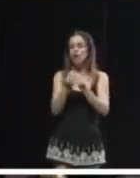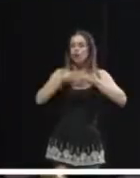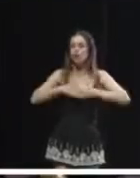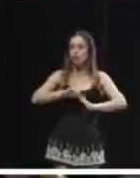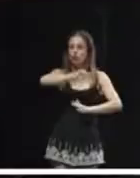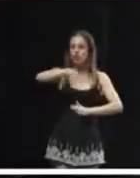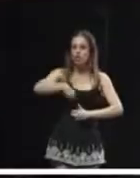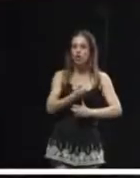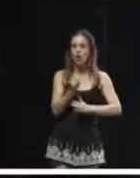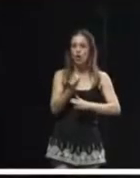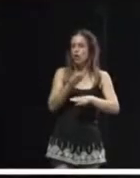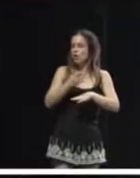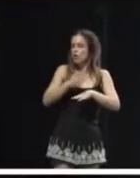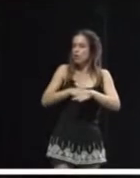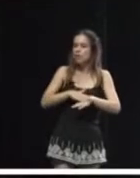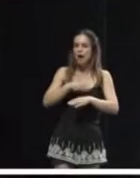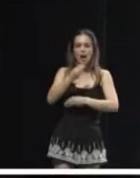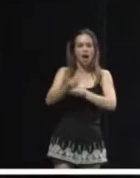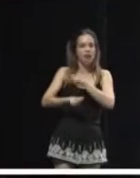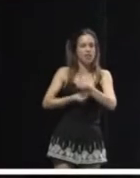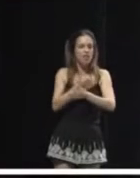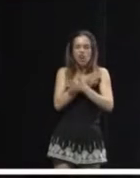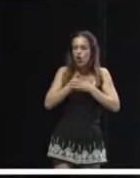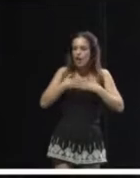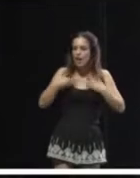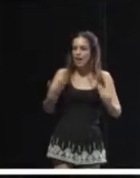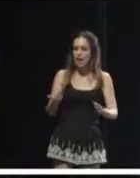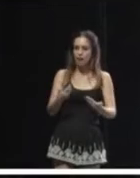dé exactamente la gana. Mirad,